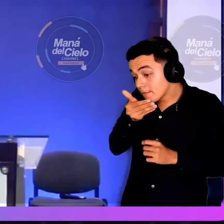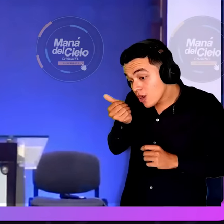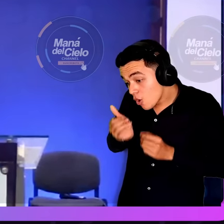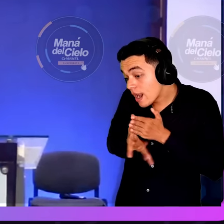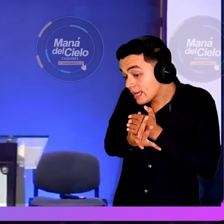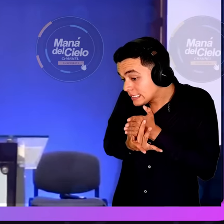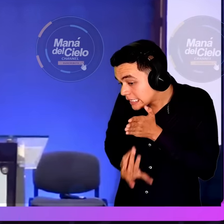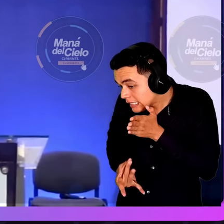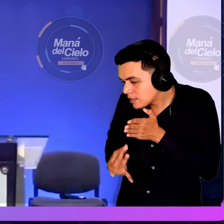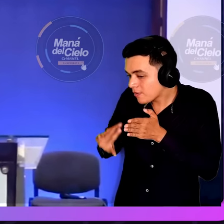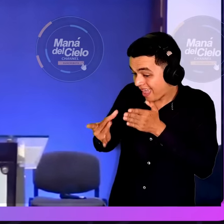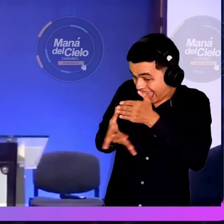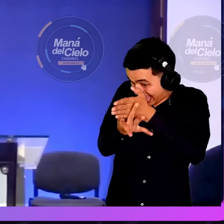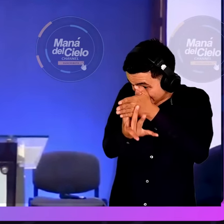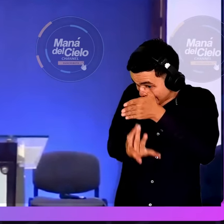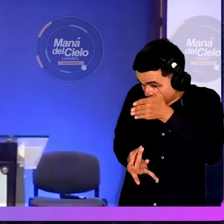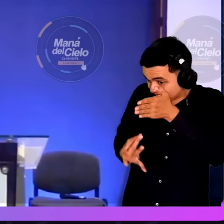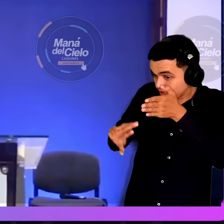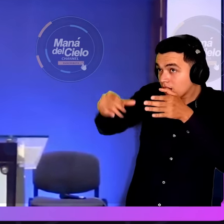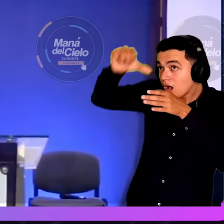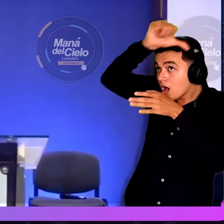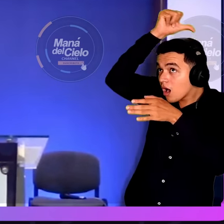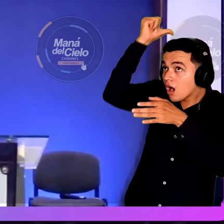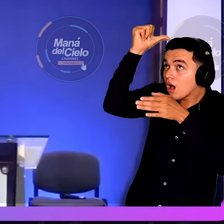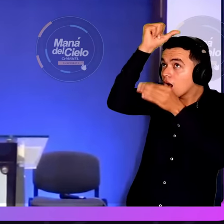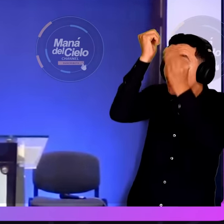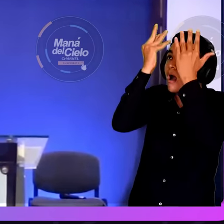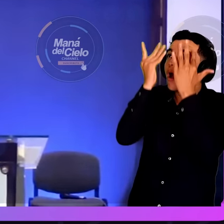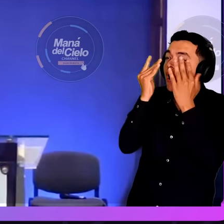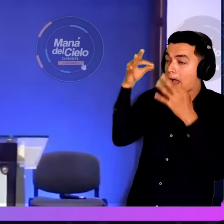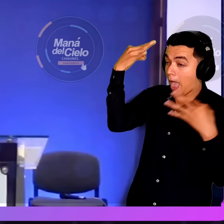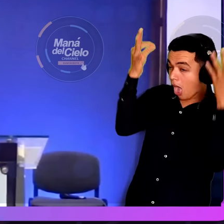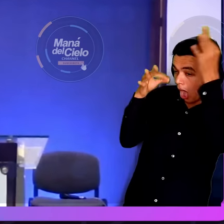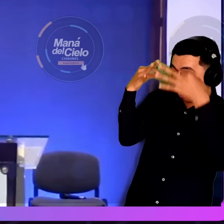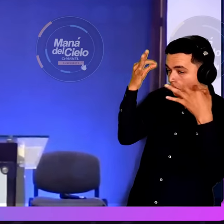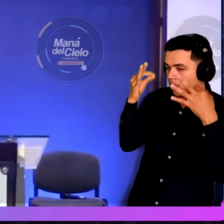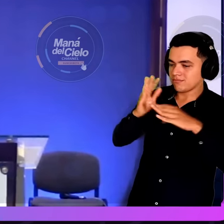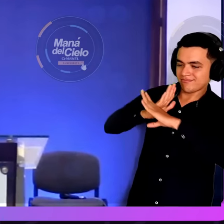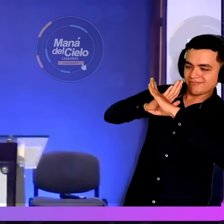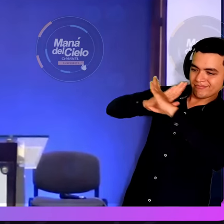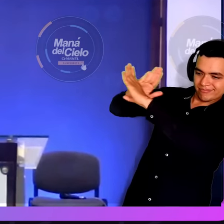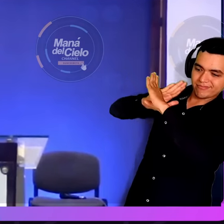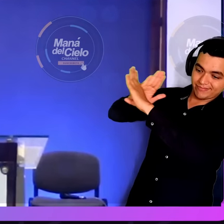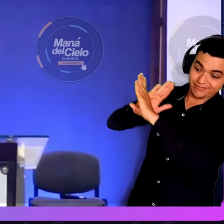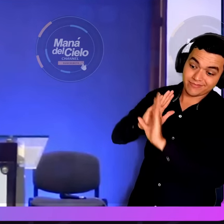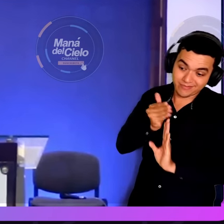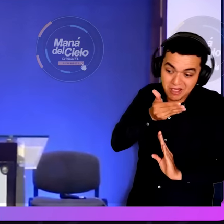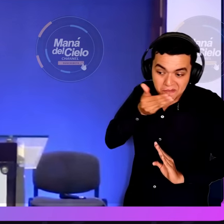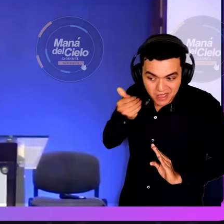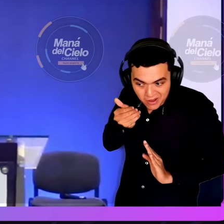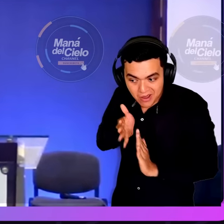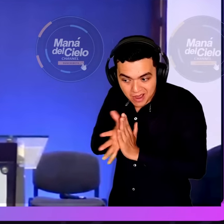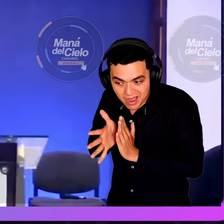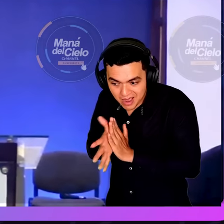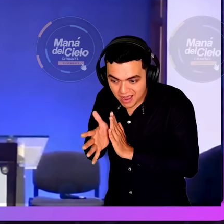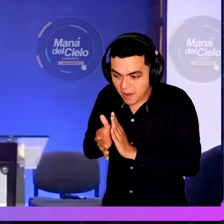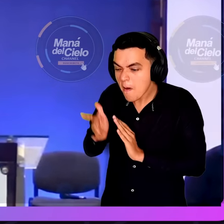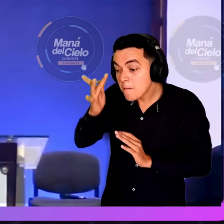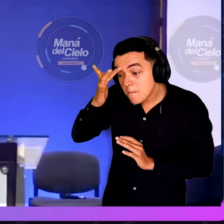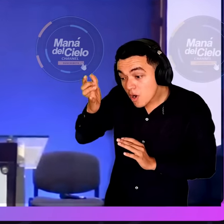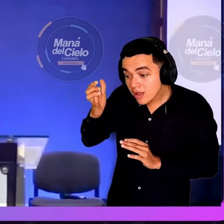ternura impresionante. Entonces agarraba a cada oveja y comenzaba a ungirla y le hablaba. Le decía: ovejita, te estoy ungiendo. Te estoy ungiendo